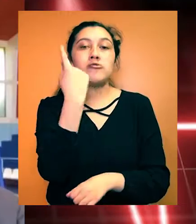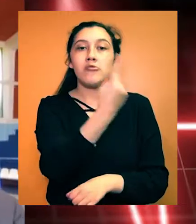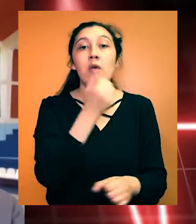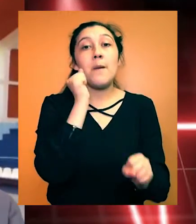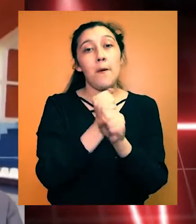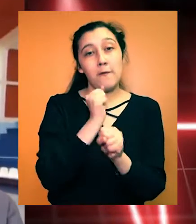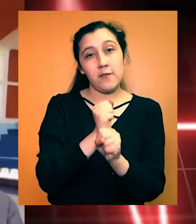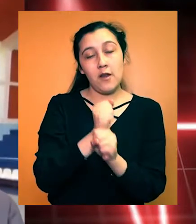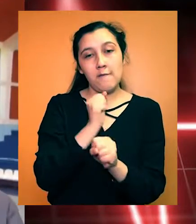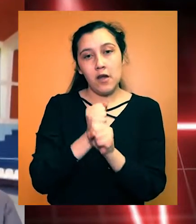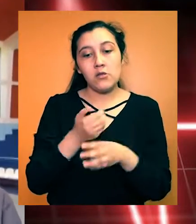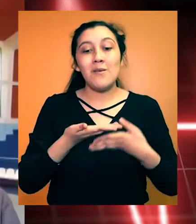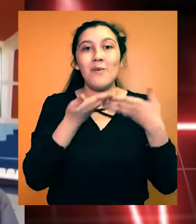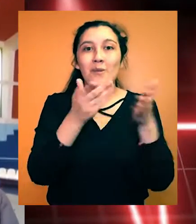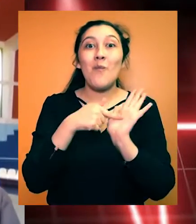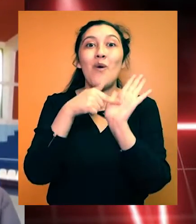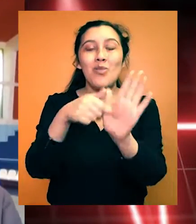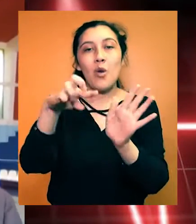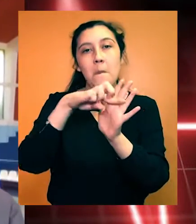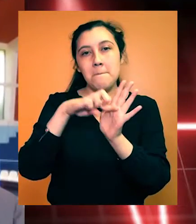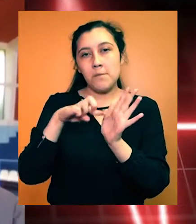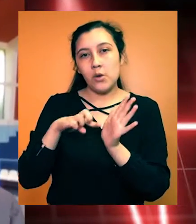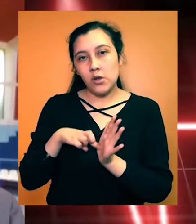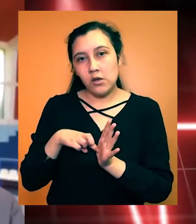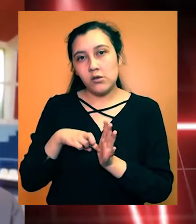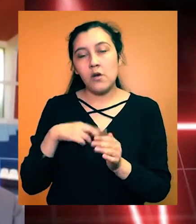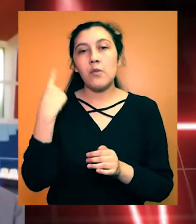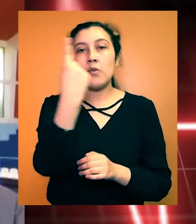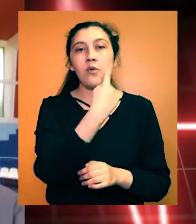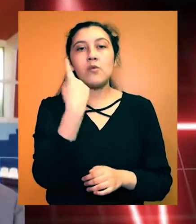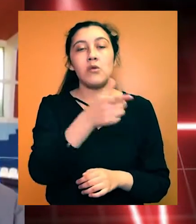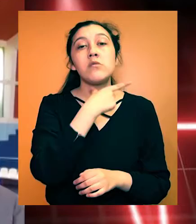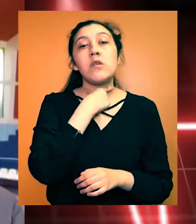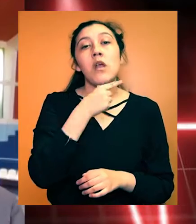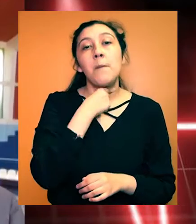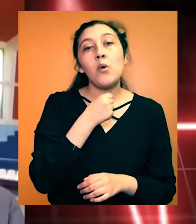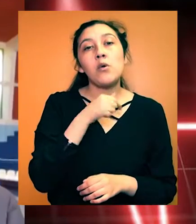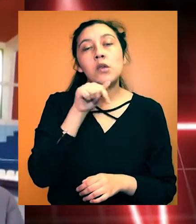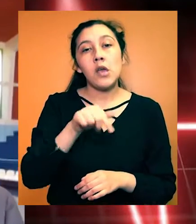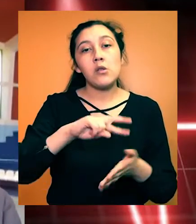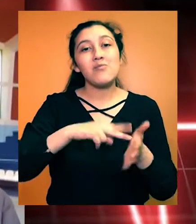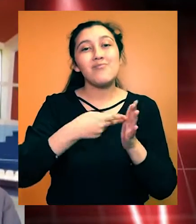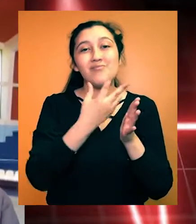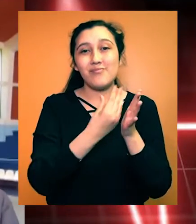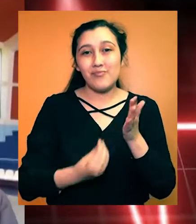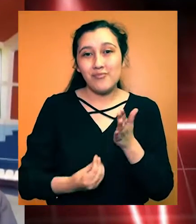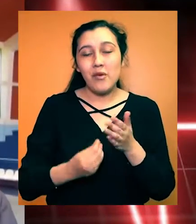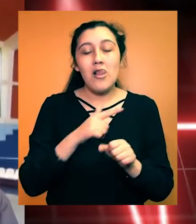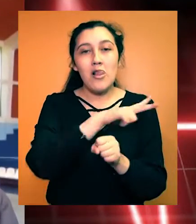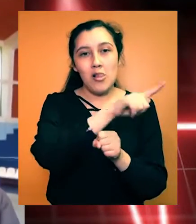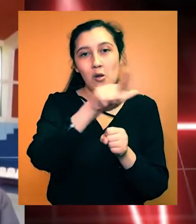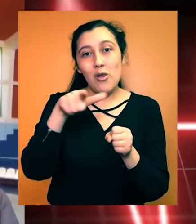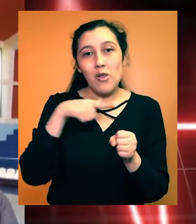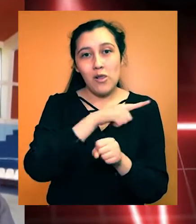Como ya les decía, se presentó un proyecto que nosotros vamos a aprobar, que nosotros queremos que esto se apruebe lo antes posible, porque en la región de los lagos, esto es lo que hemos visto